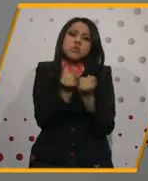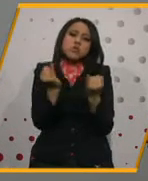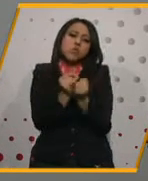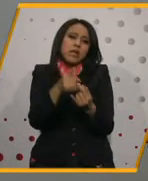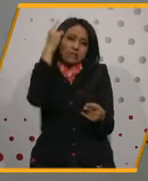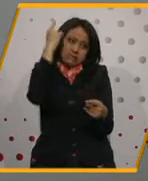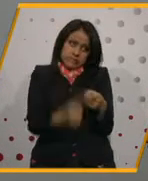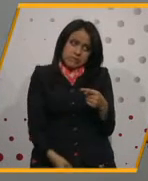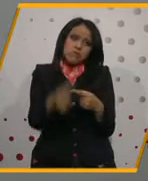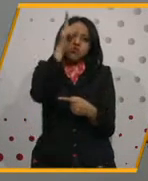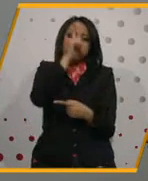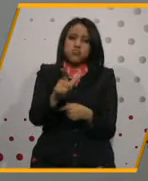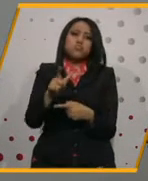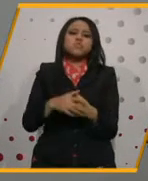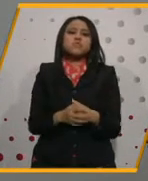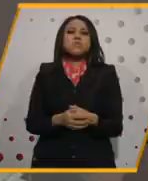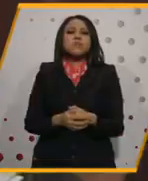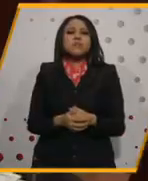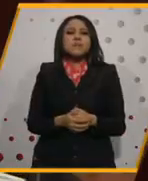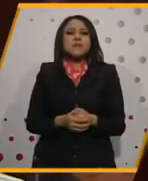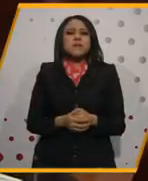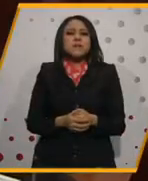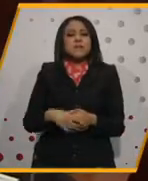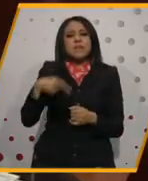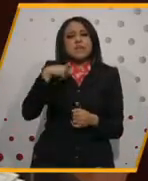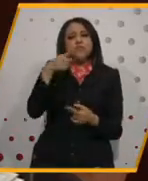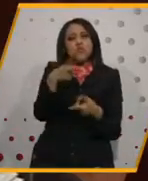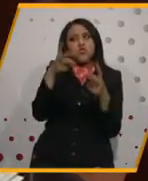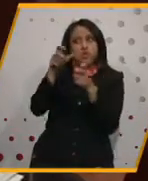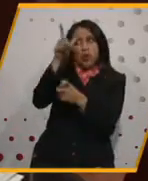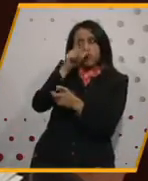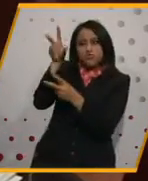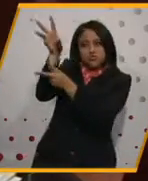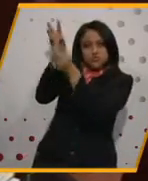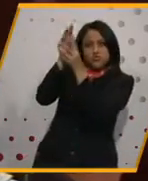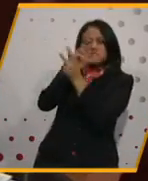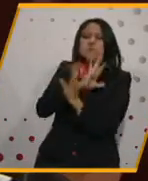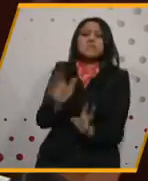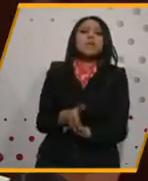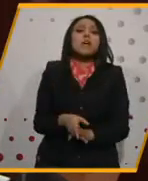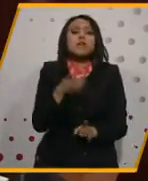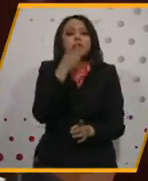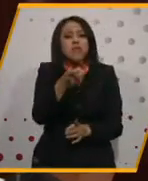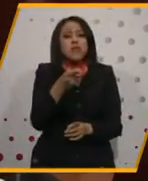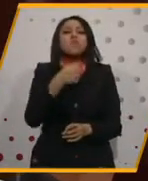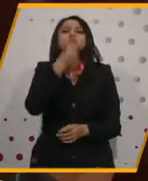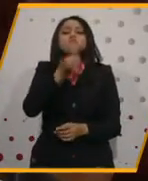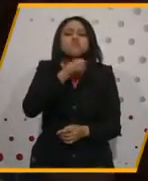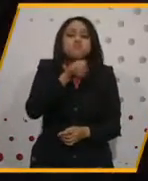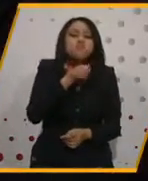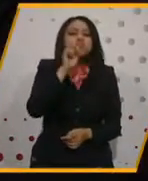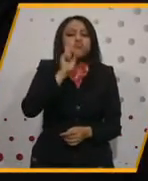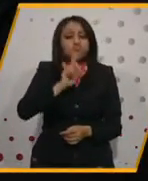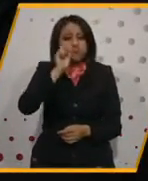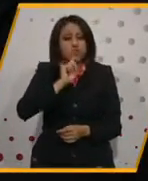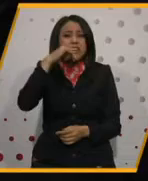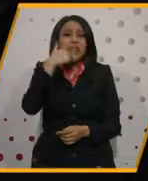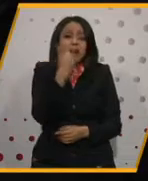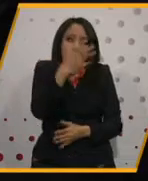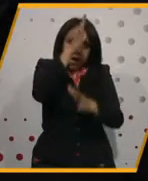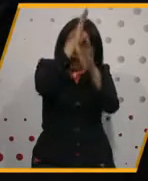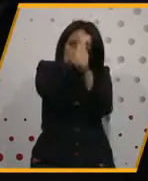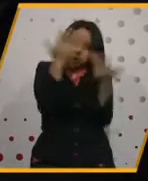luz y él va y se cuelga. La mujer de la tercera edad comenta que intentó llegar a un acuerdo. Hace poco fui